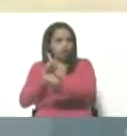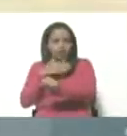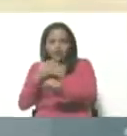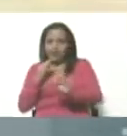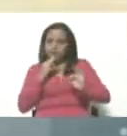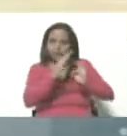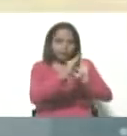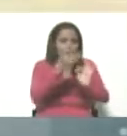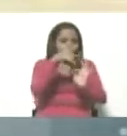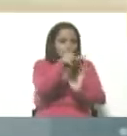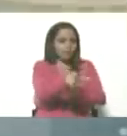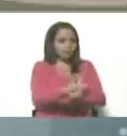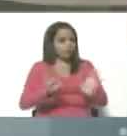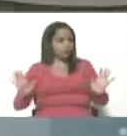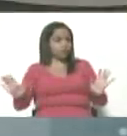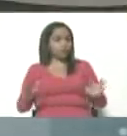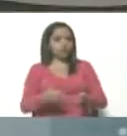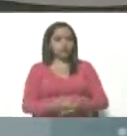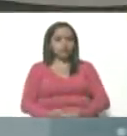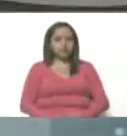a más nadie, ¿verdad?